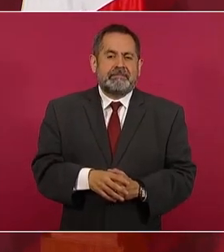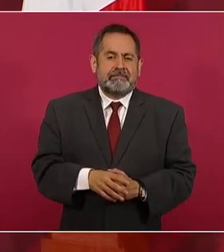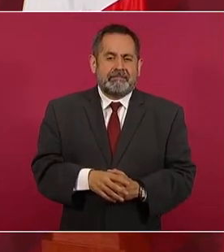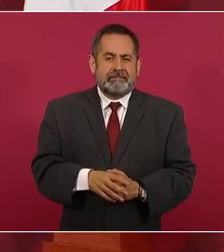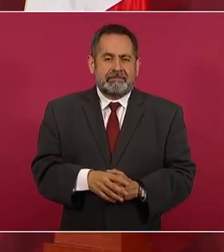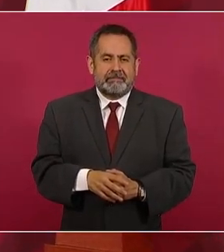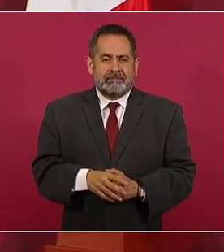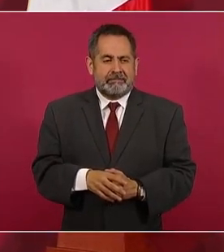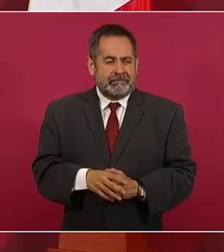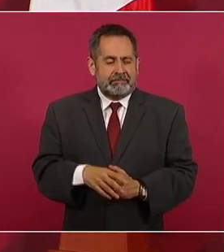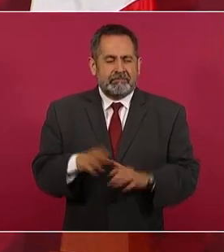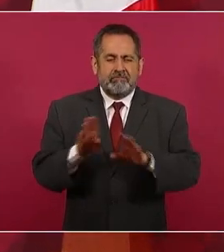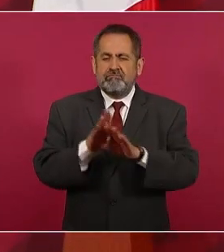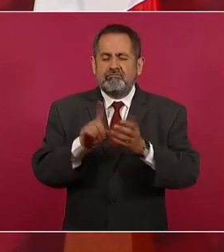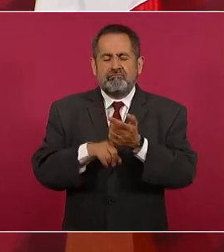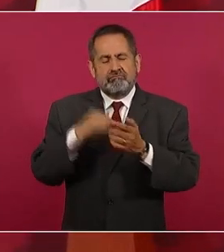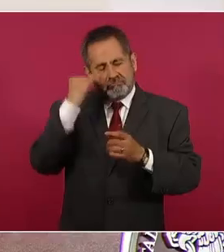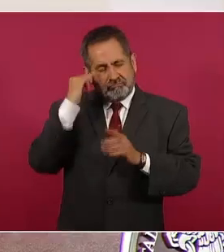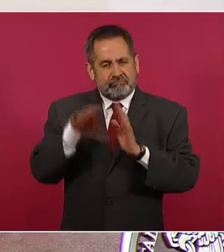antidemocracia,